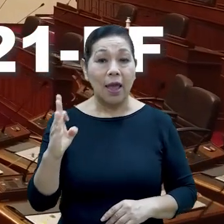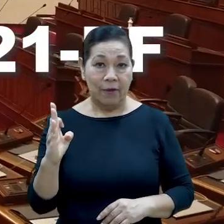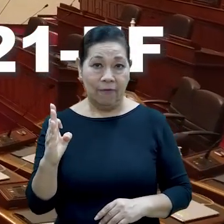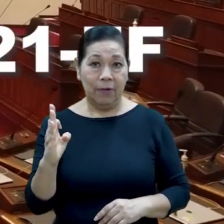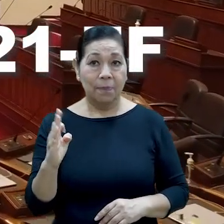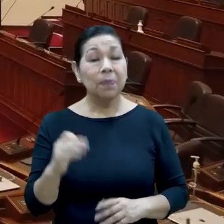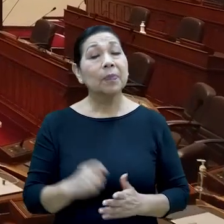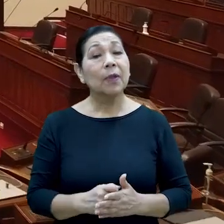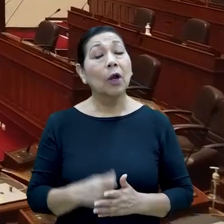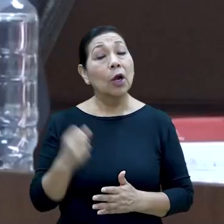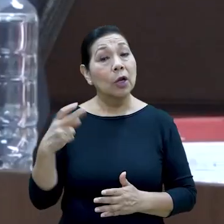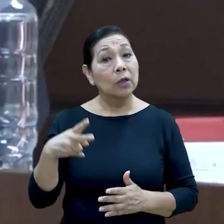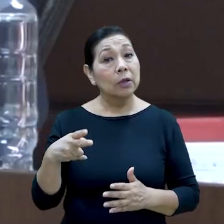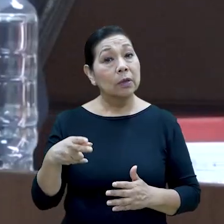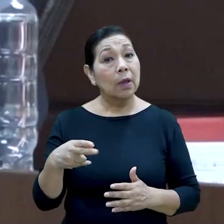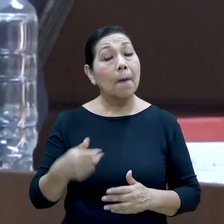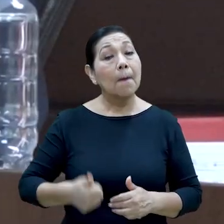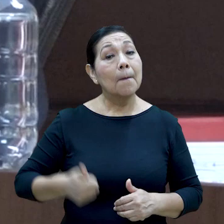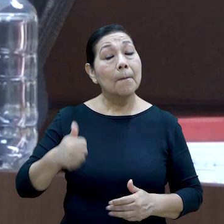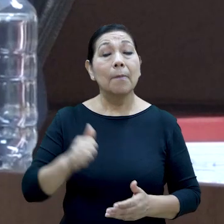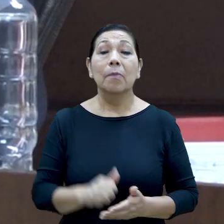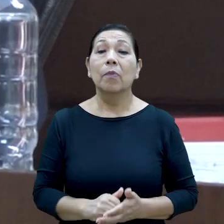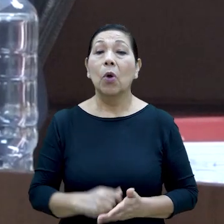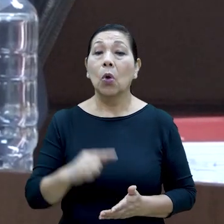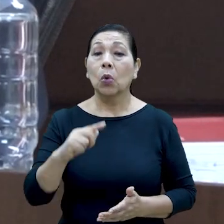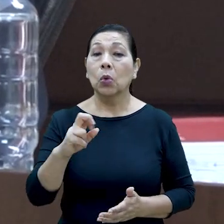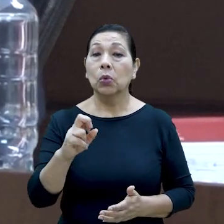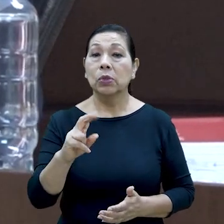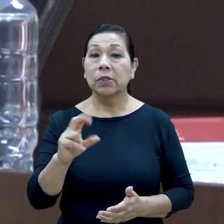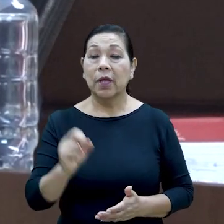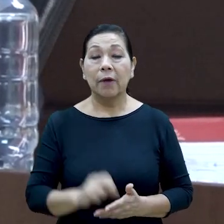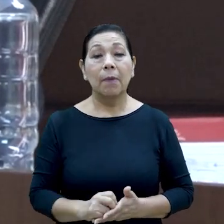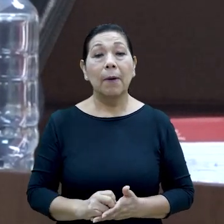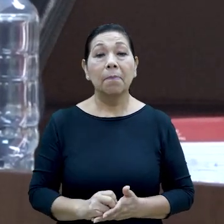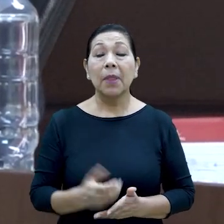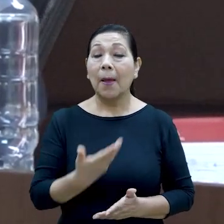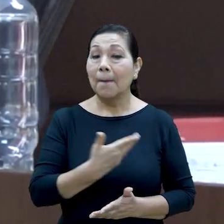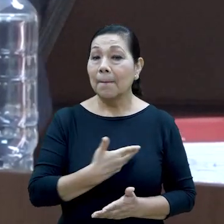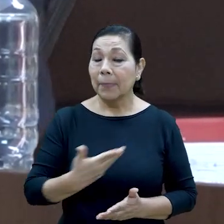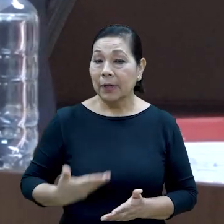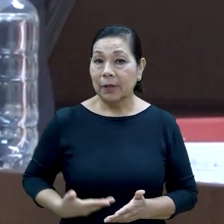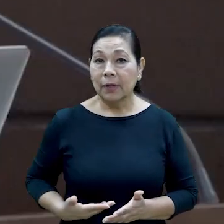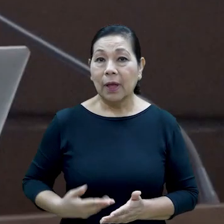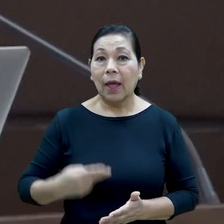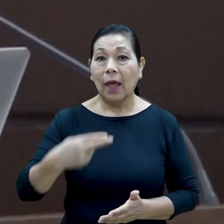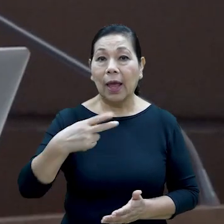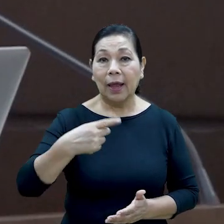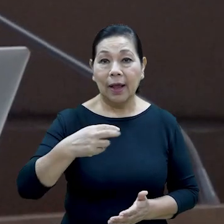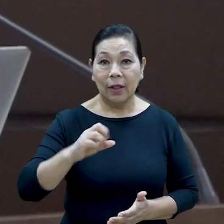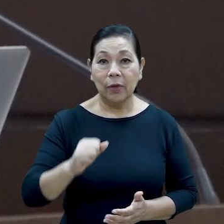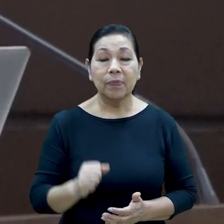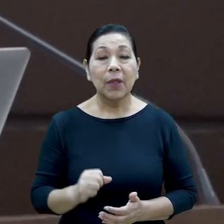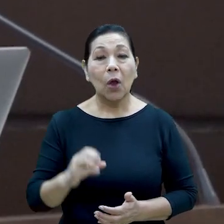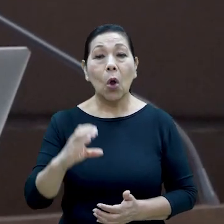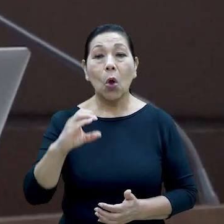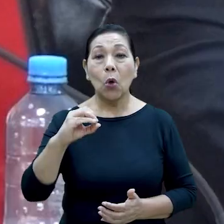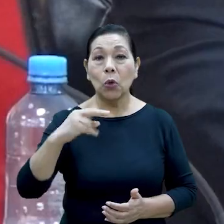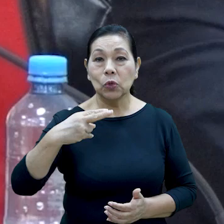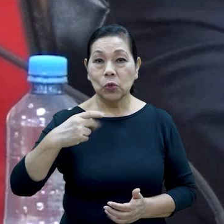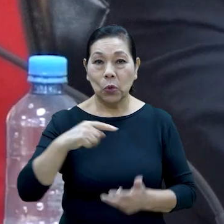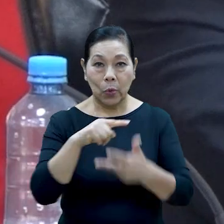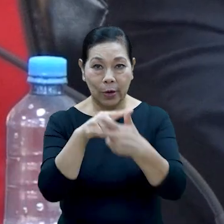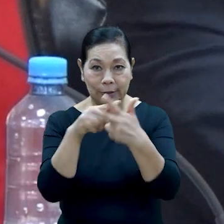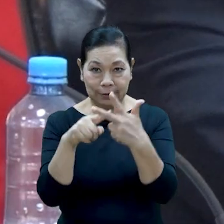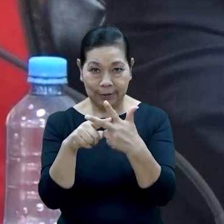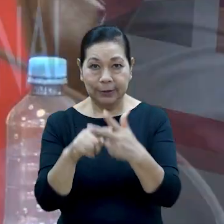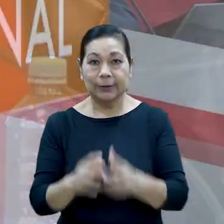282-2021-EF. La Sala Segunda la conforman los magistrados Gustavo Gutiérrez Tigse, presidente, Helder Domínguez Aro y César